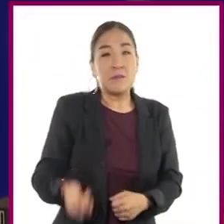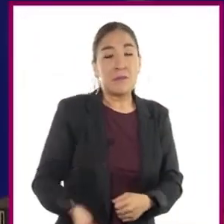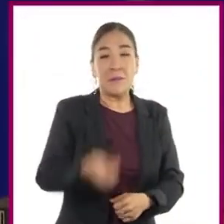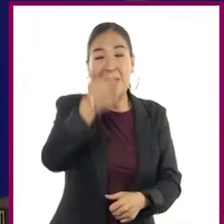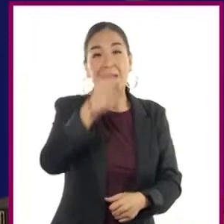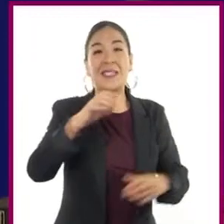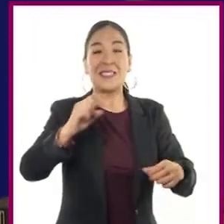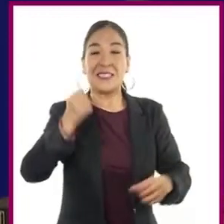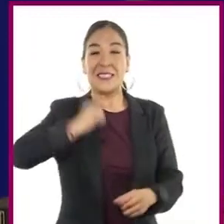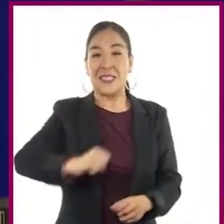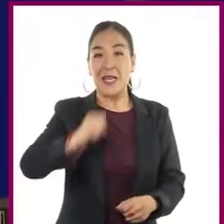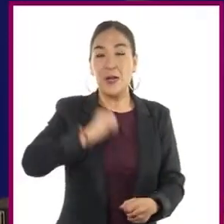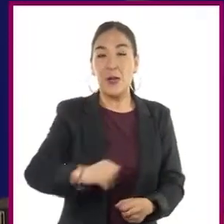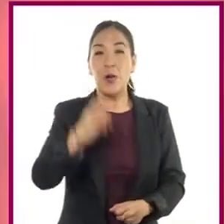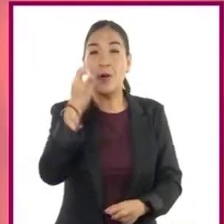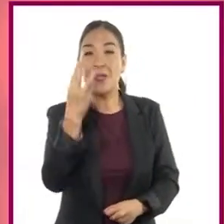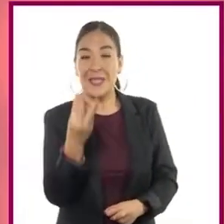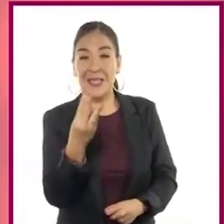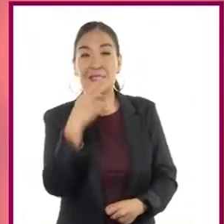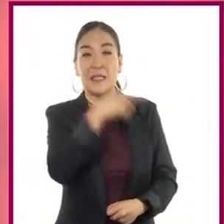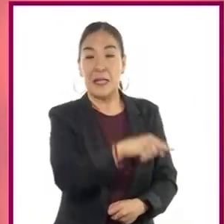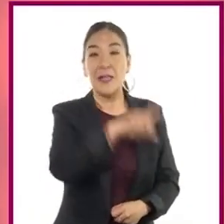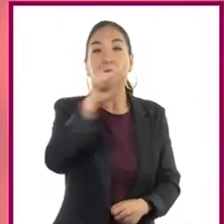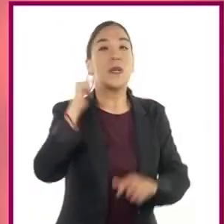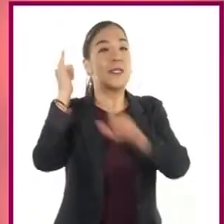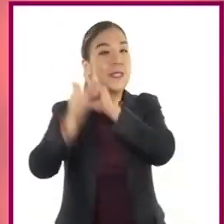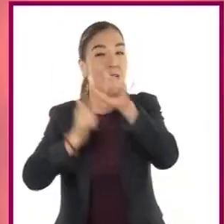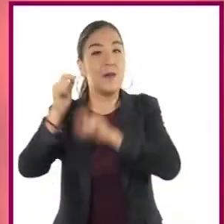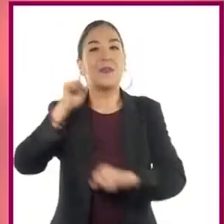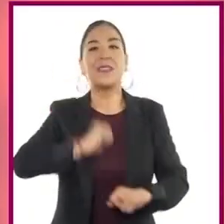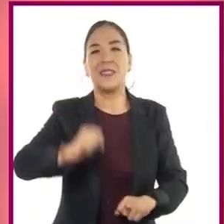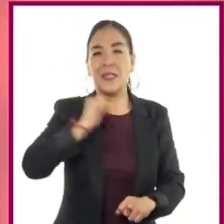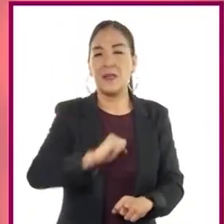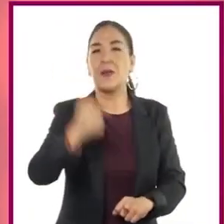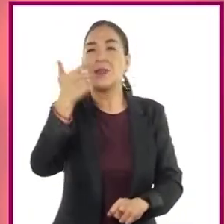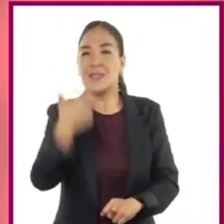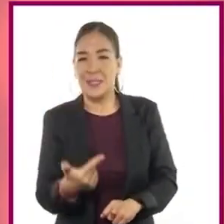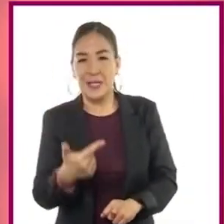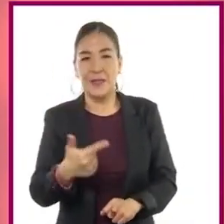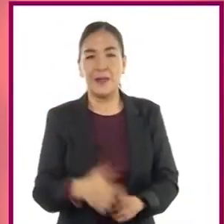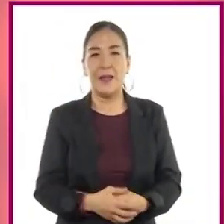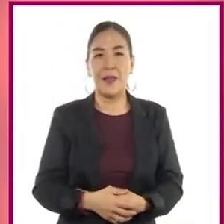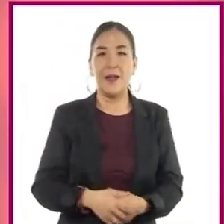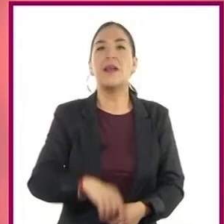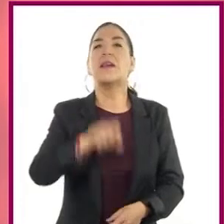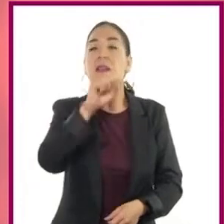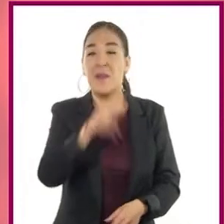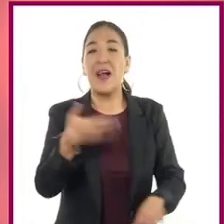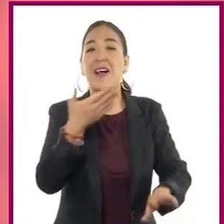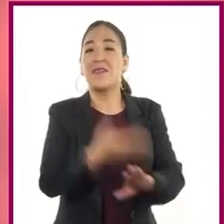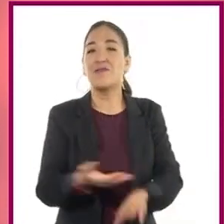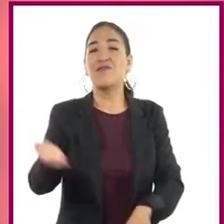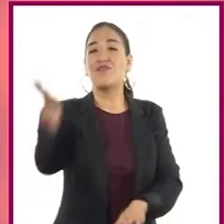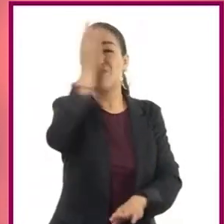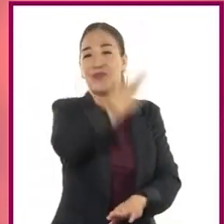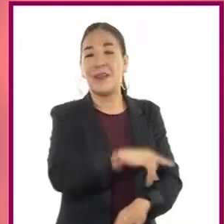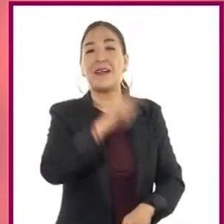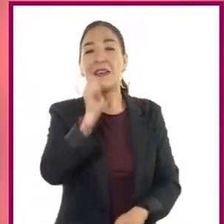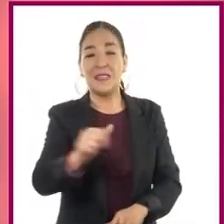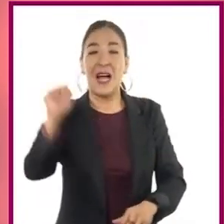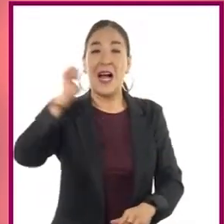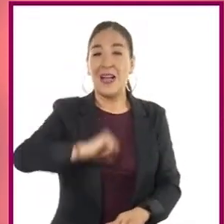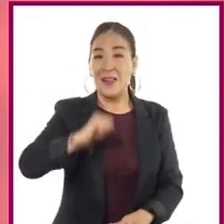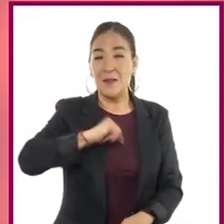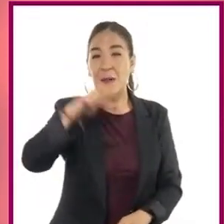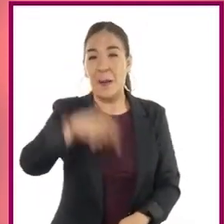atrás. Los griegos en el siglo VII, antes de nuestra época, e incluso nuestros antepasados, los antiguos